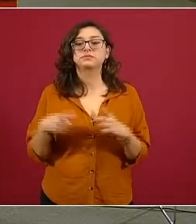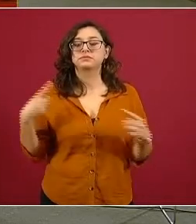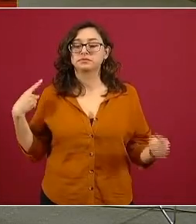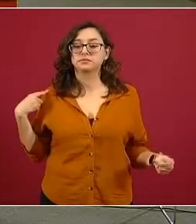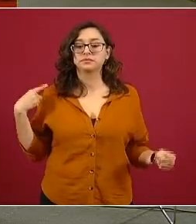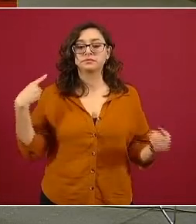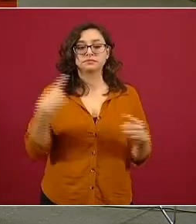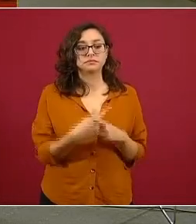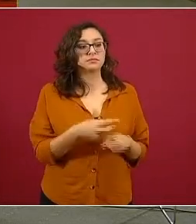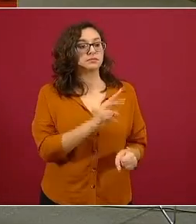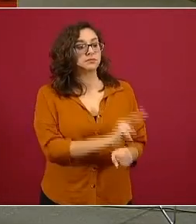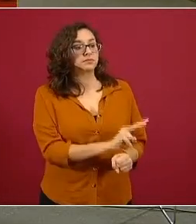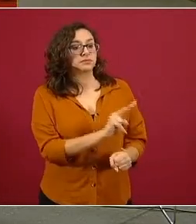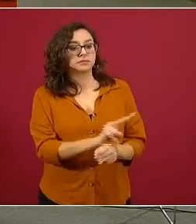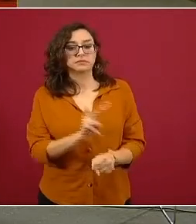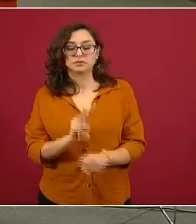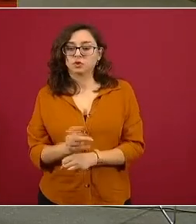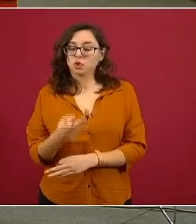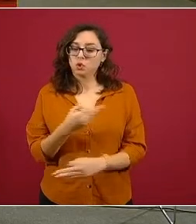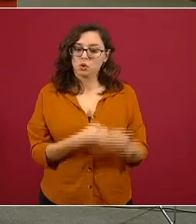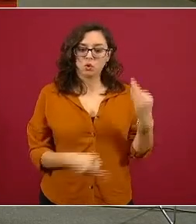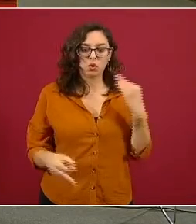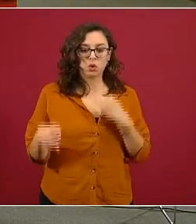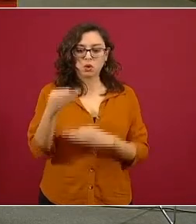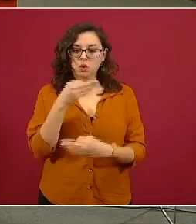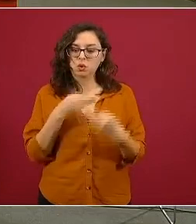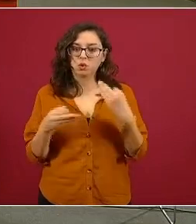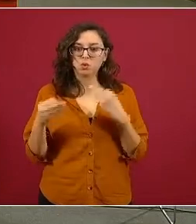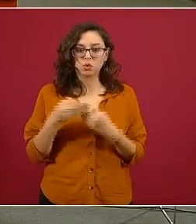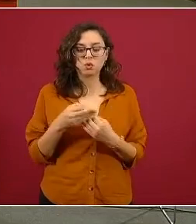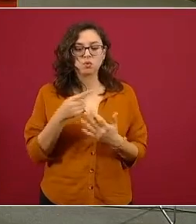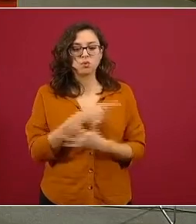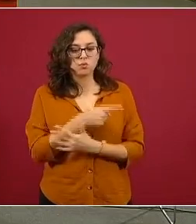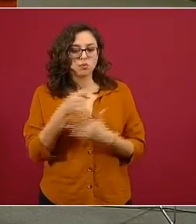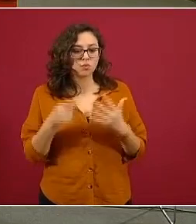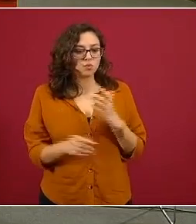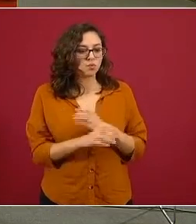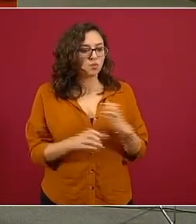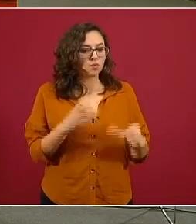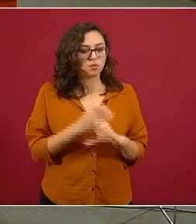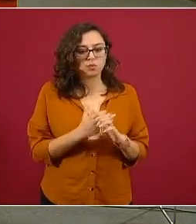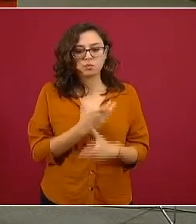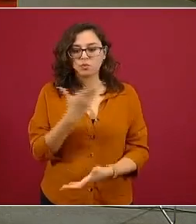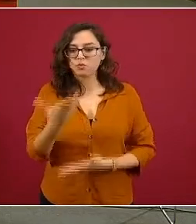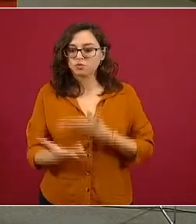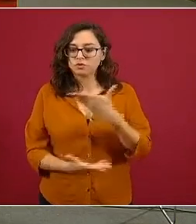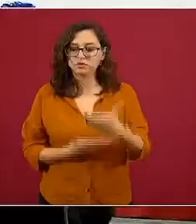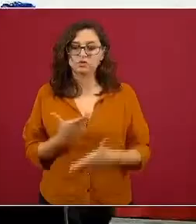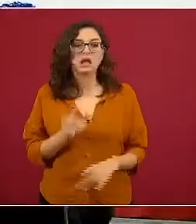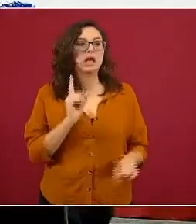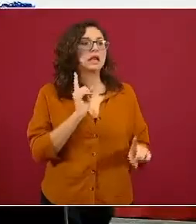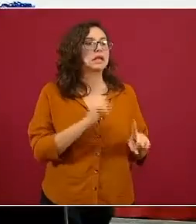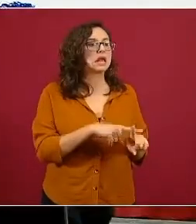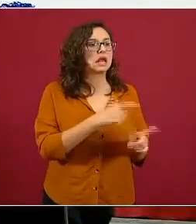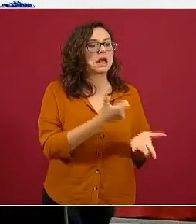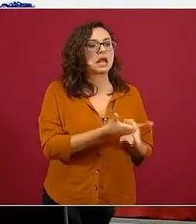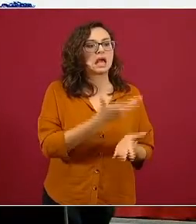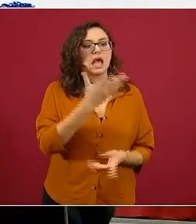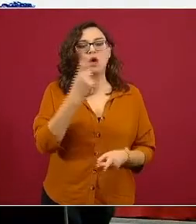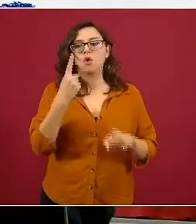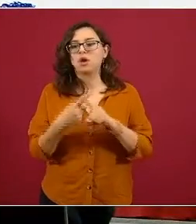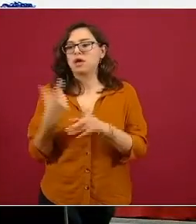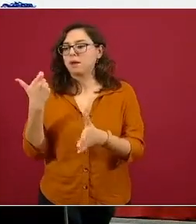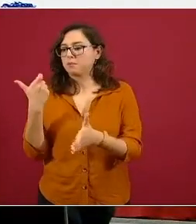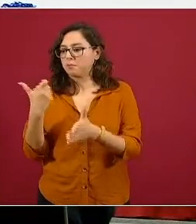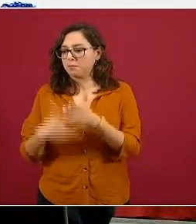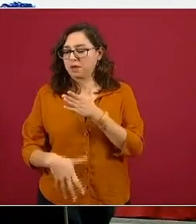de monitorear los precios sobre los productos y servicios con el programa de Quiénes Quieren los precios que llevan a cabo